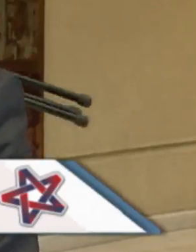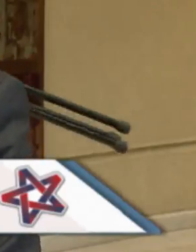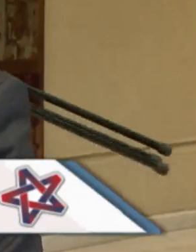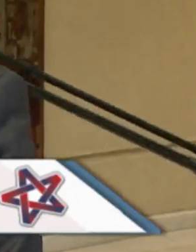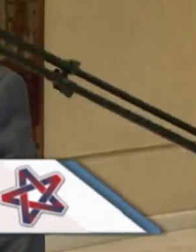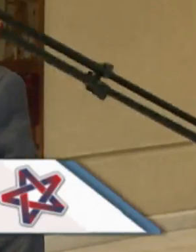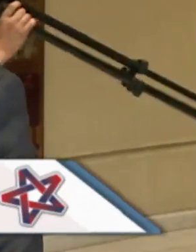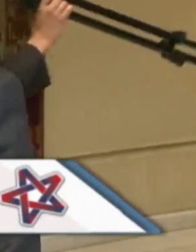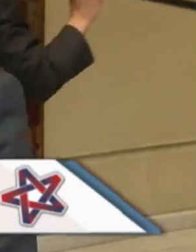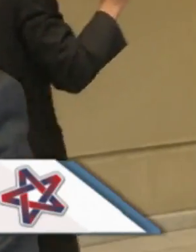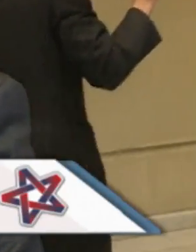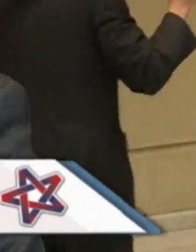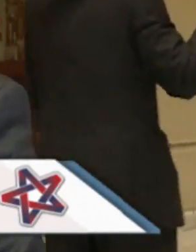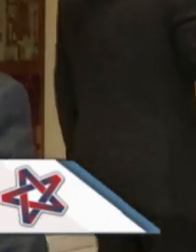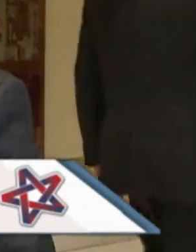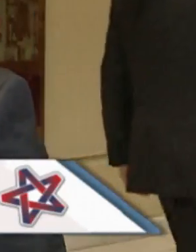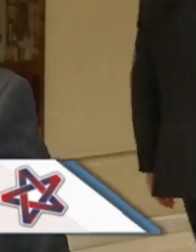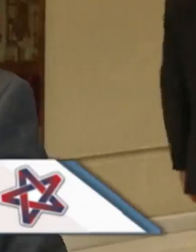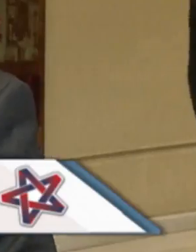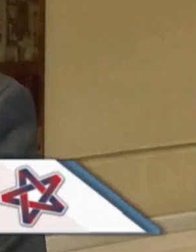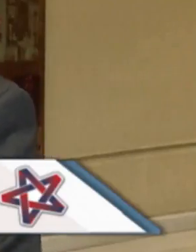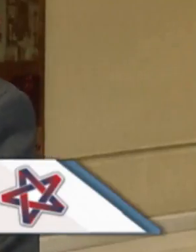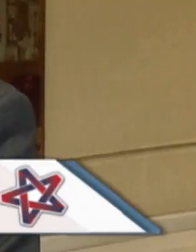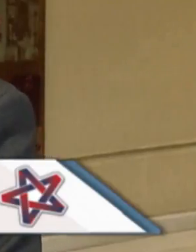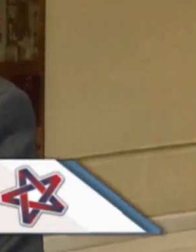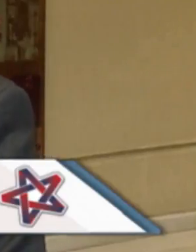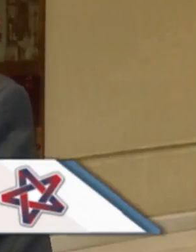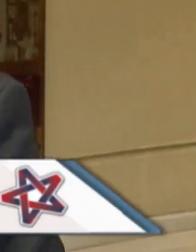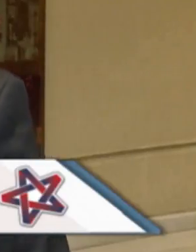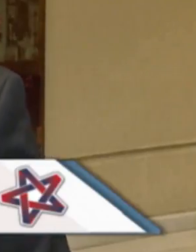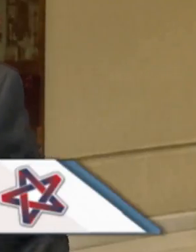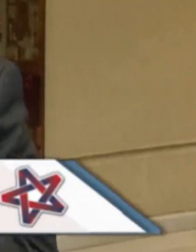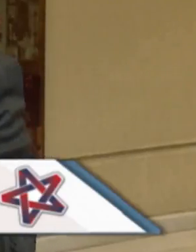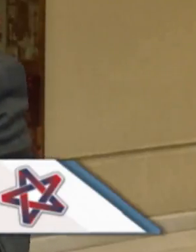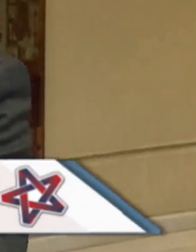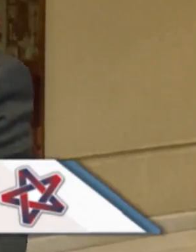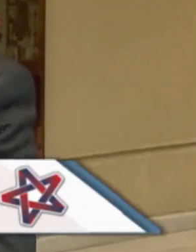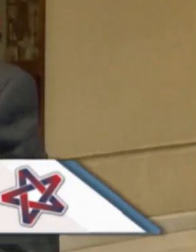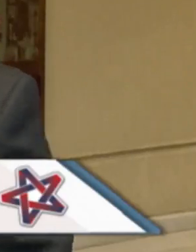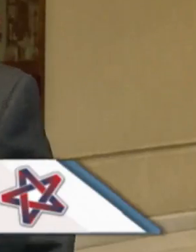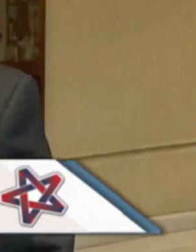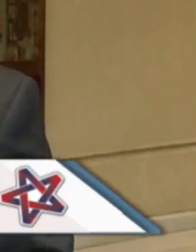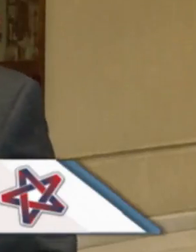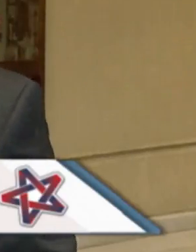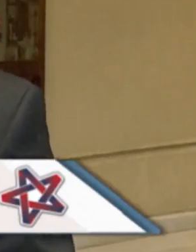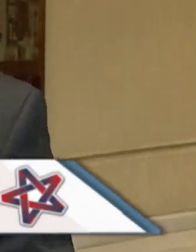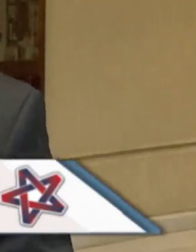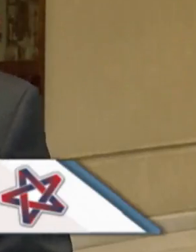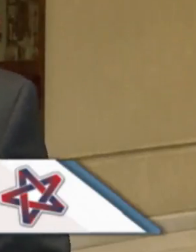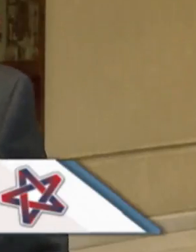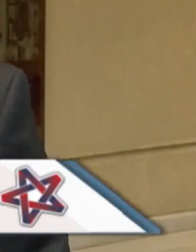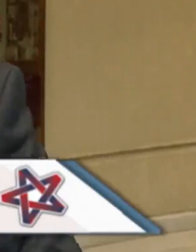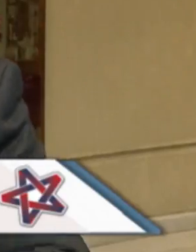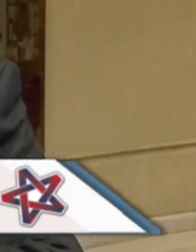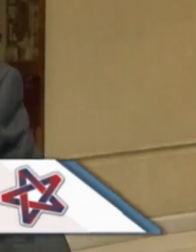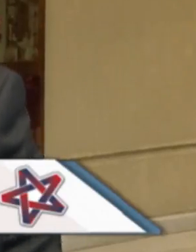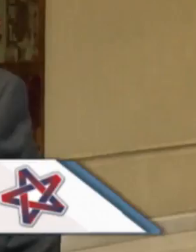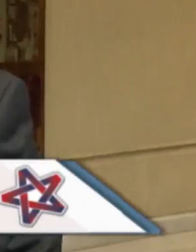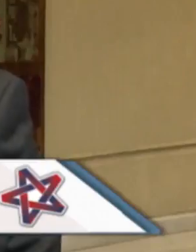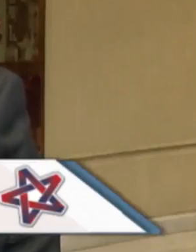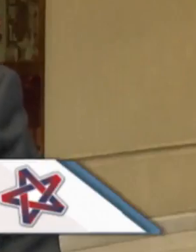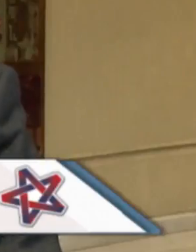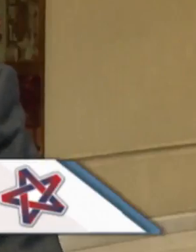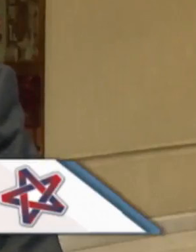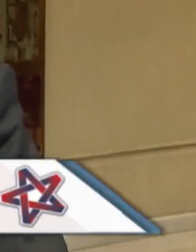y un minuto le cobran mil pesos porque le redondean toda la fracción y muchas veces esa fracción es una hora o media hora eso no se va a